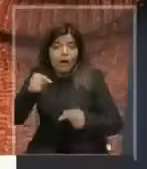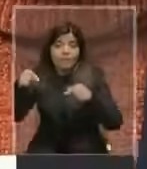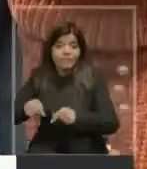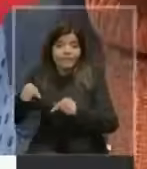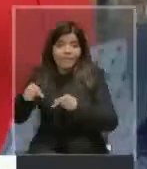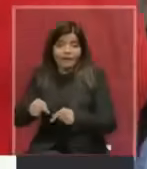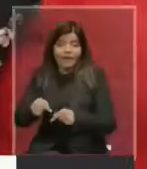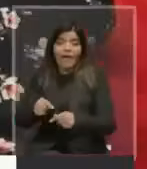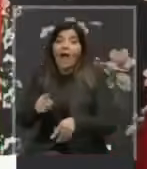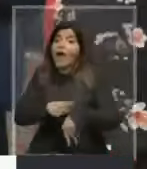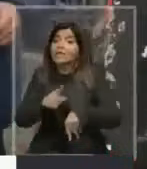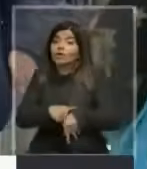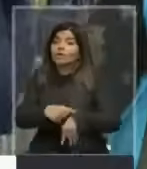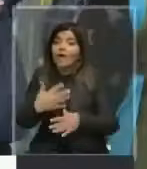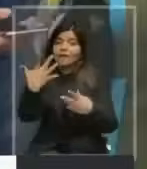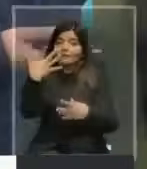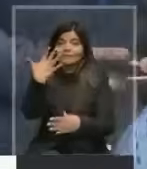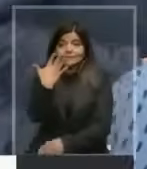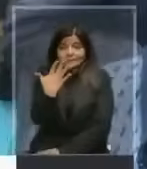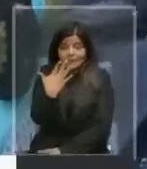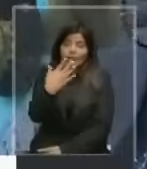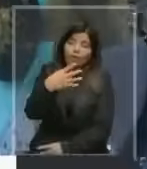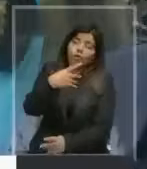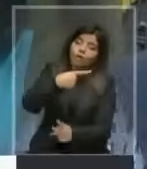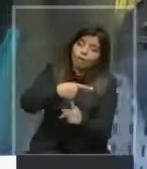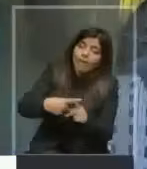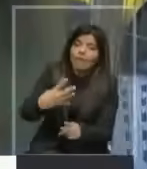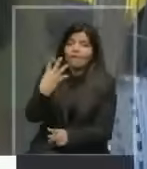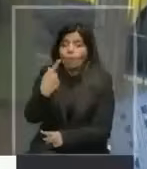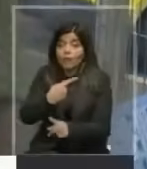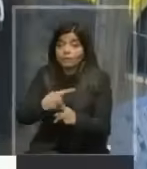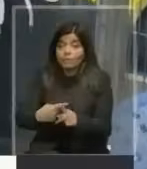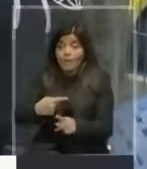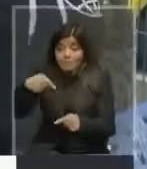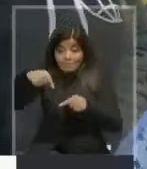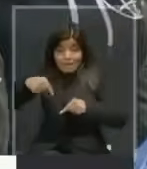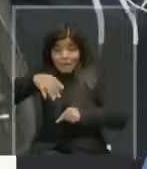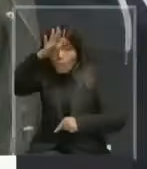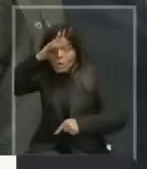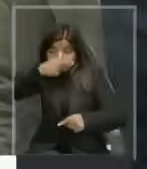hoy día. A las 5:30. 4:30 alguna. Porque si usted sale